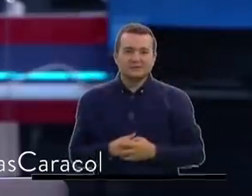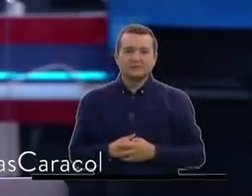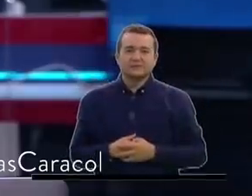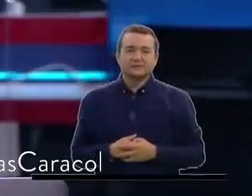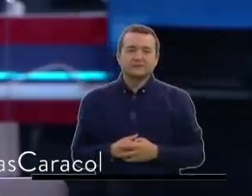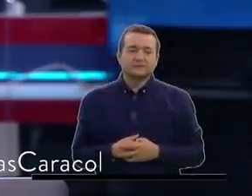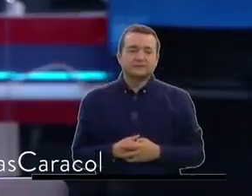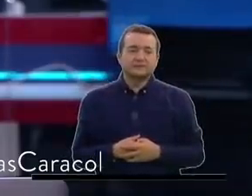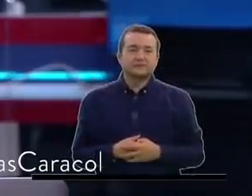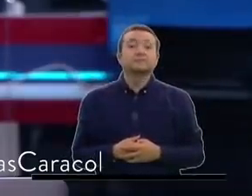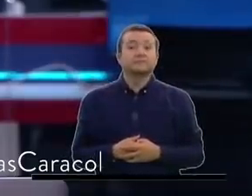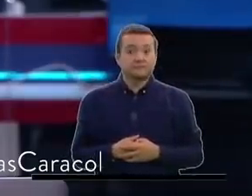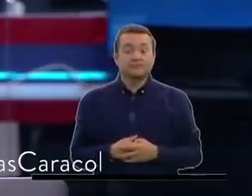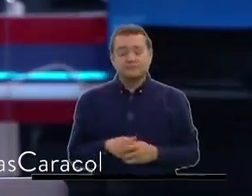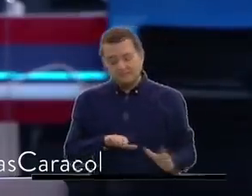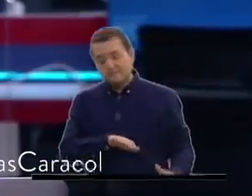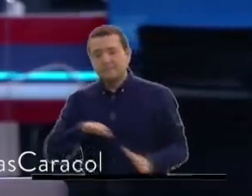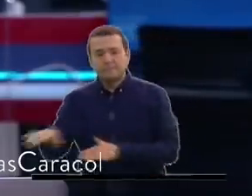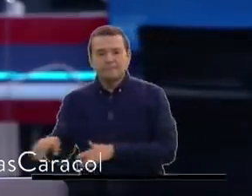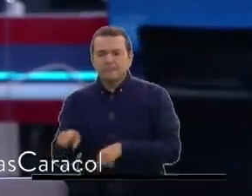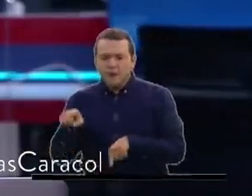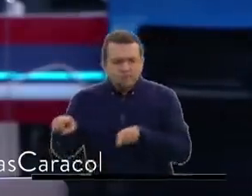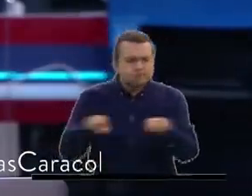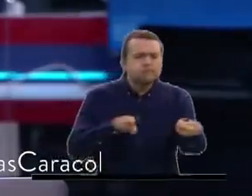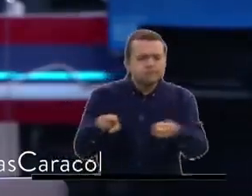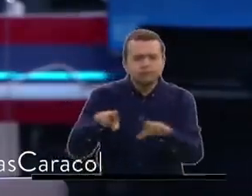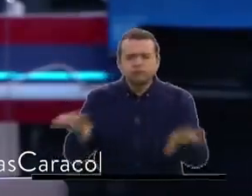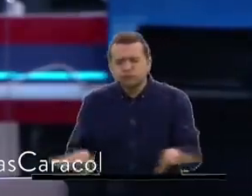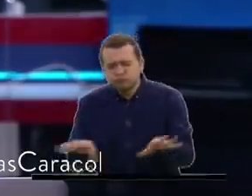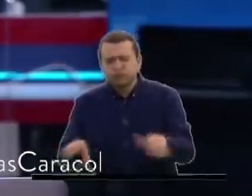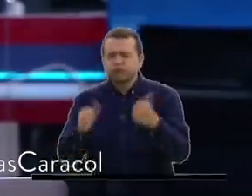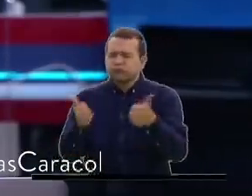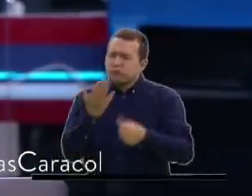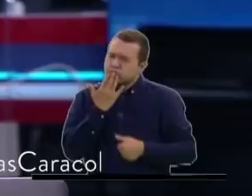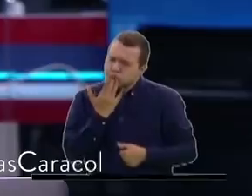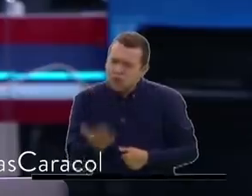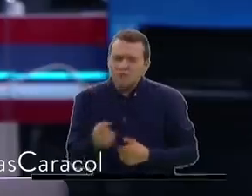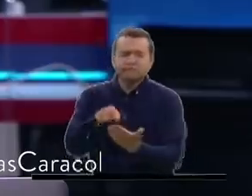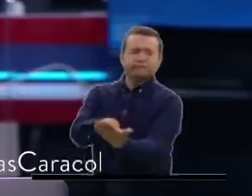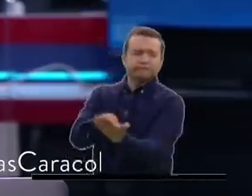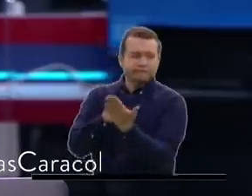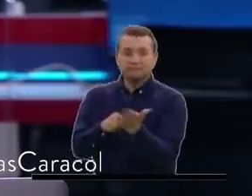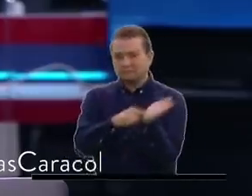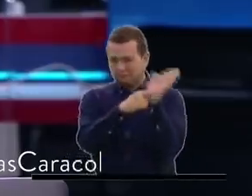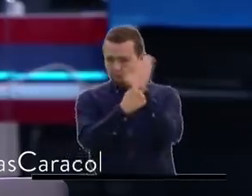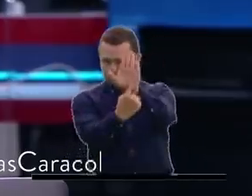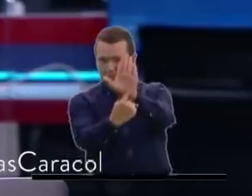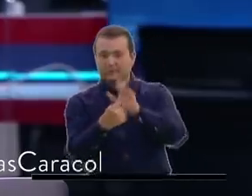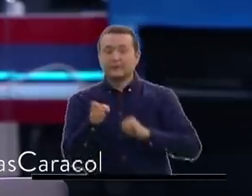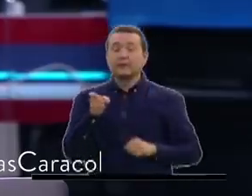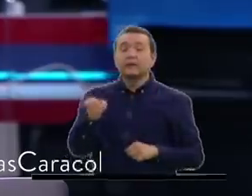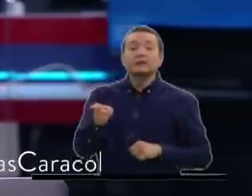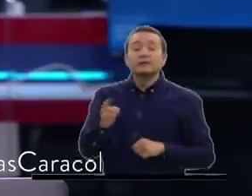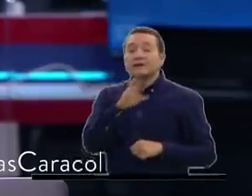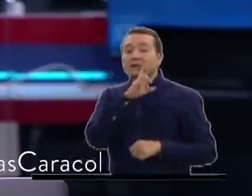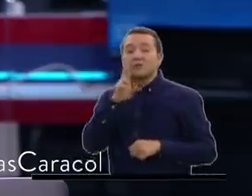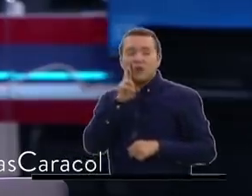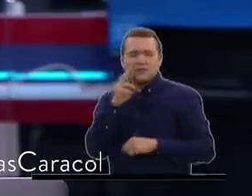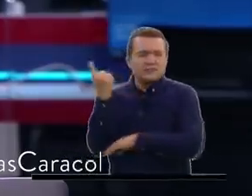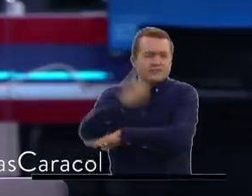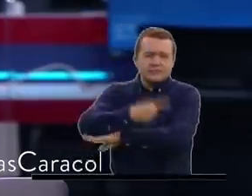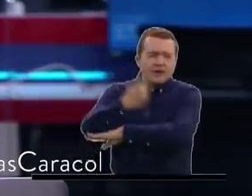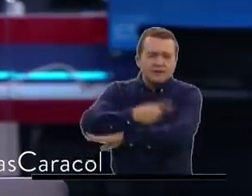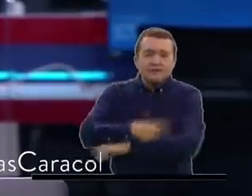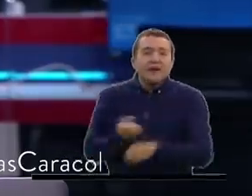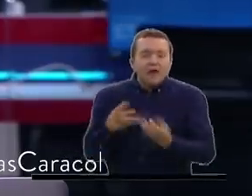Y destacamos las buenas acciones. Conocimos la historia de un restaurante en Bogotá que diariamente dona 65 almuerzos a un albergue de habitantes de la